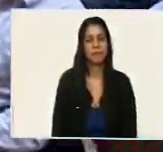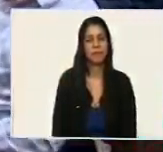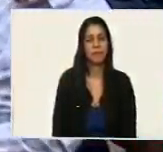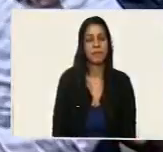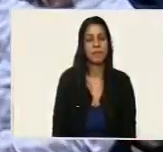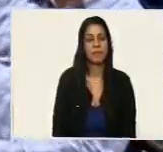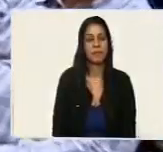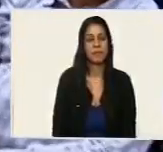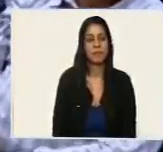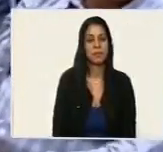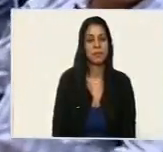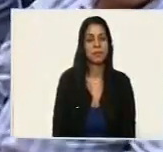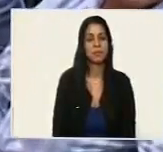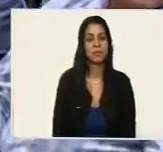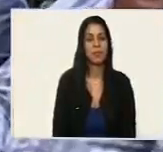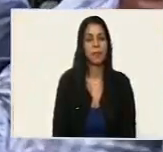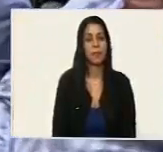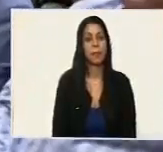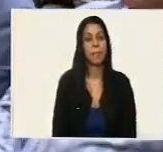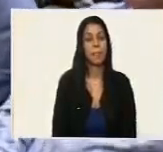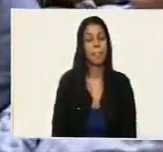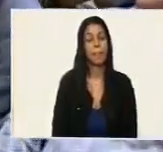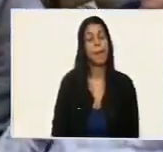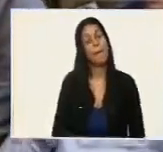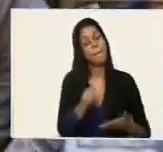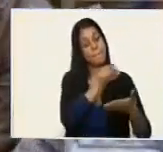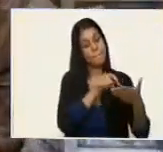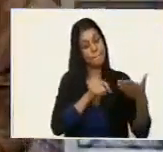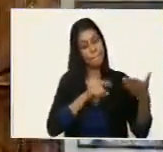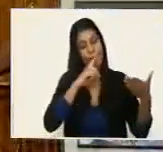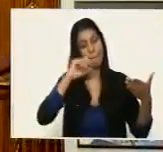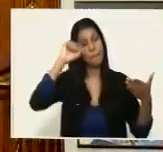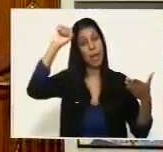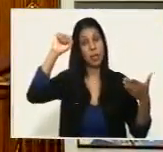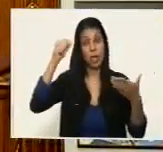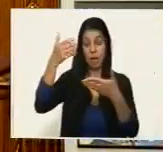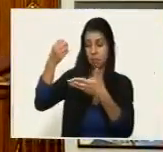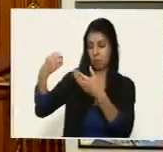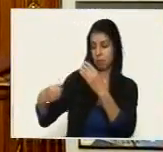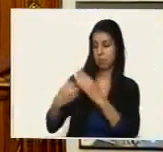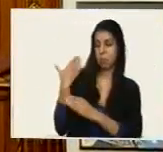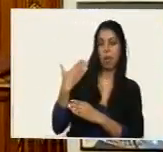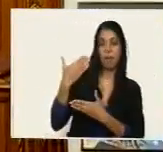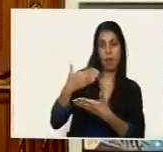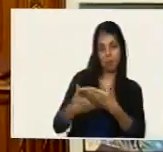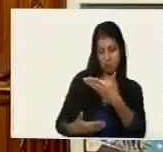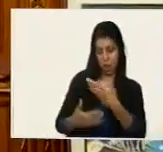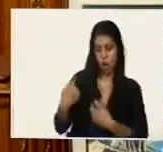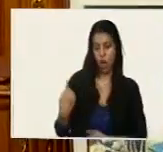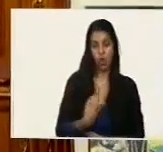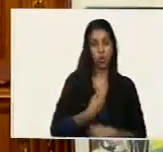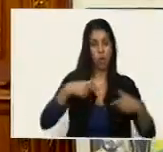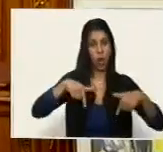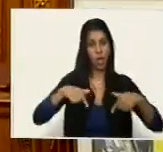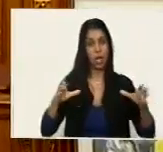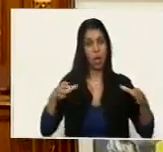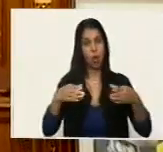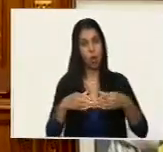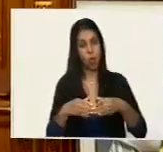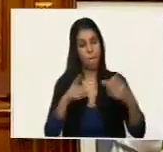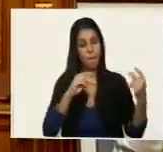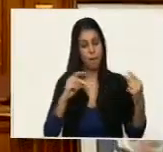En virtud de la carta enviada por el compañero presidente, nosotros estamos hoy es para conformar el comité